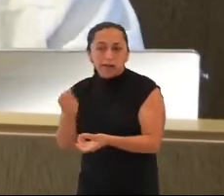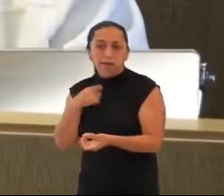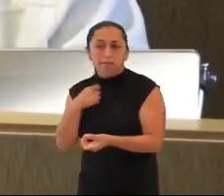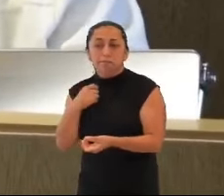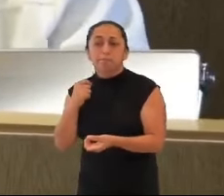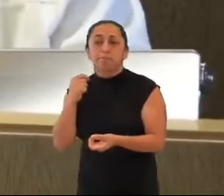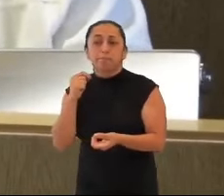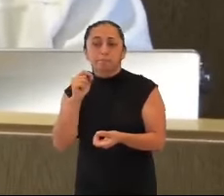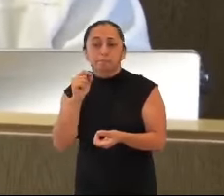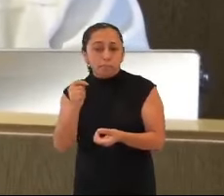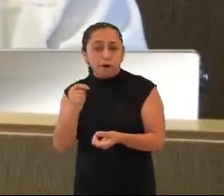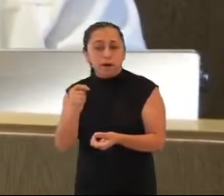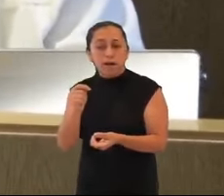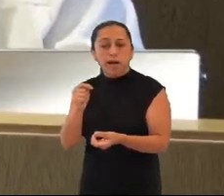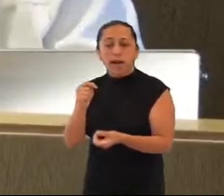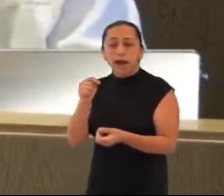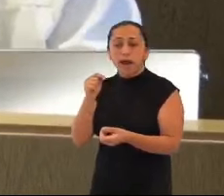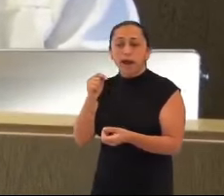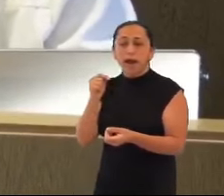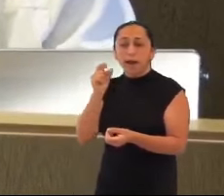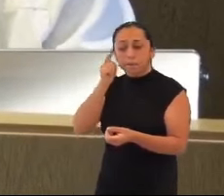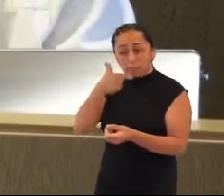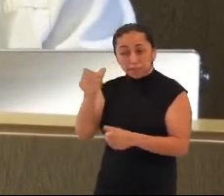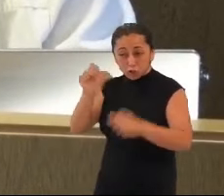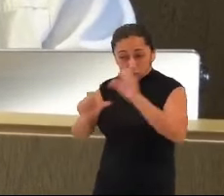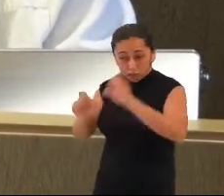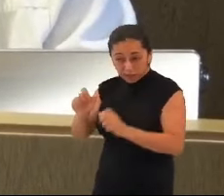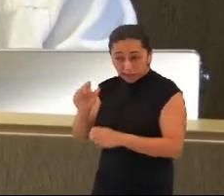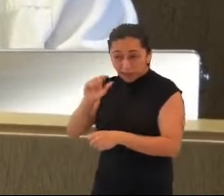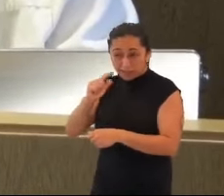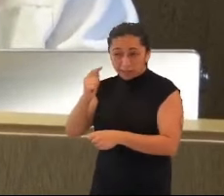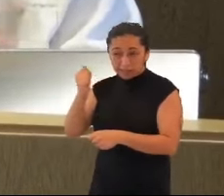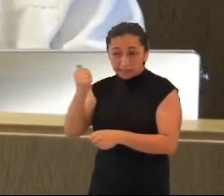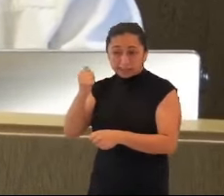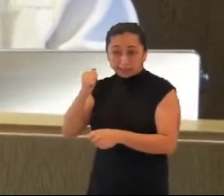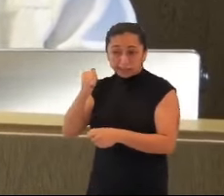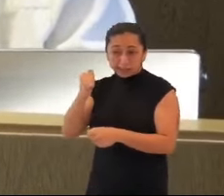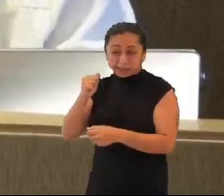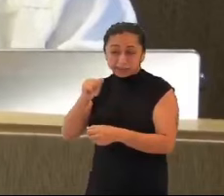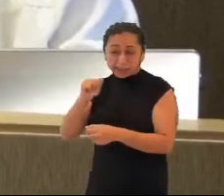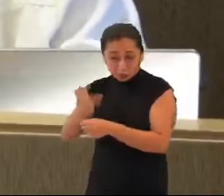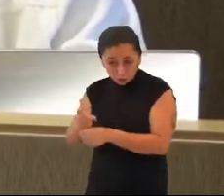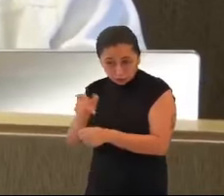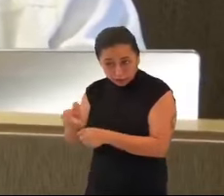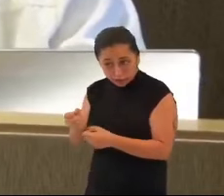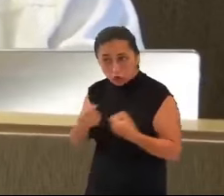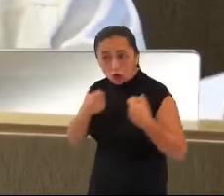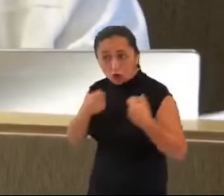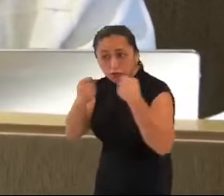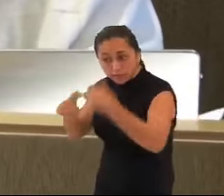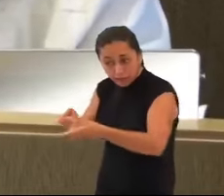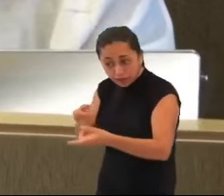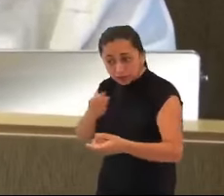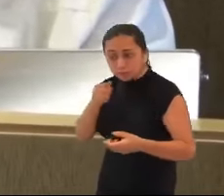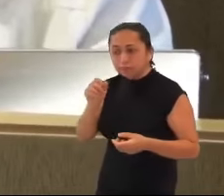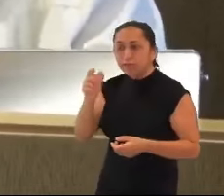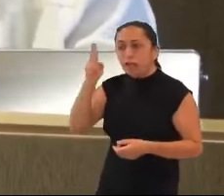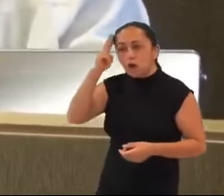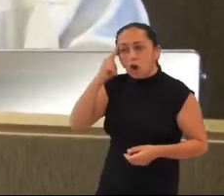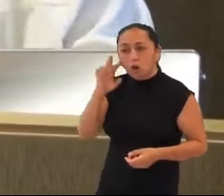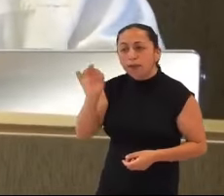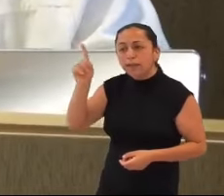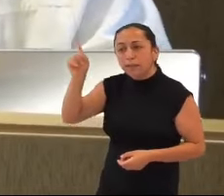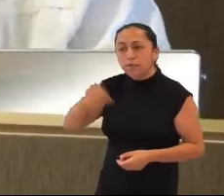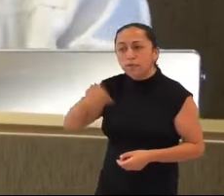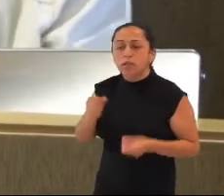Río Tercero, a la cual le provee del 90%